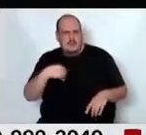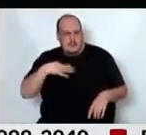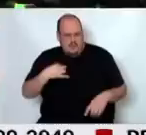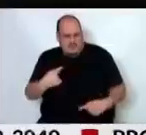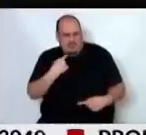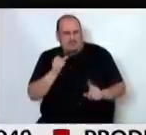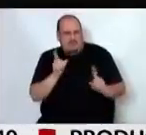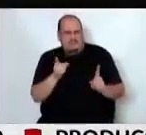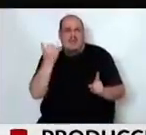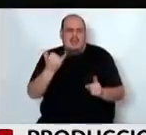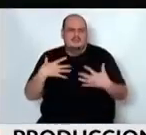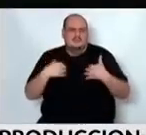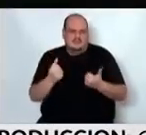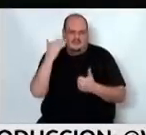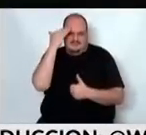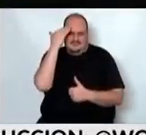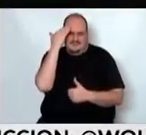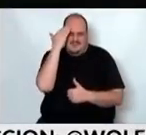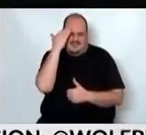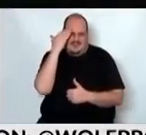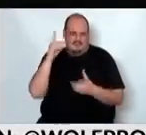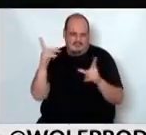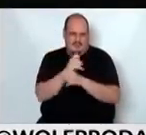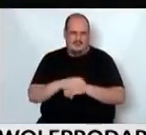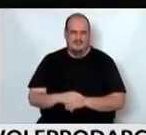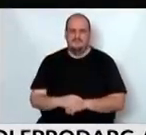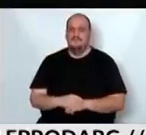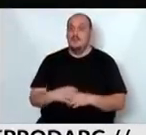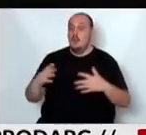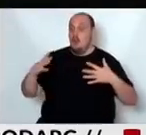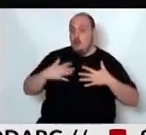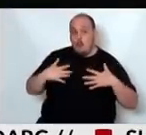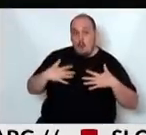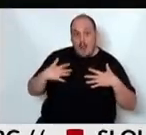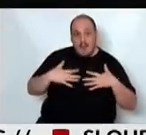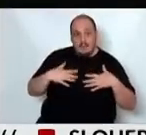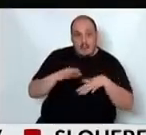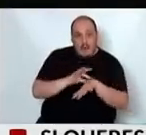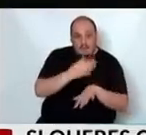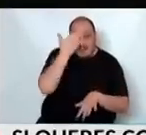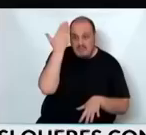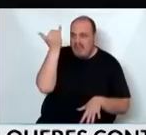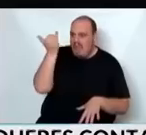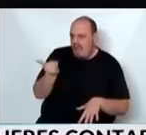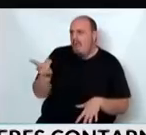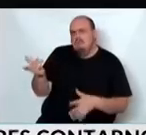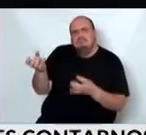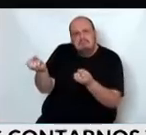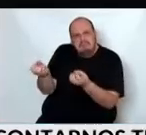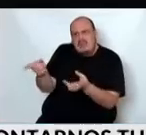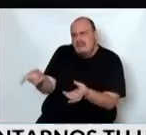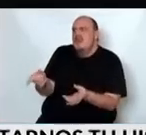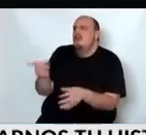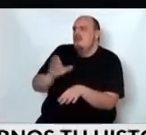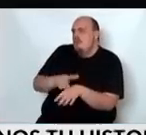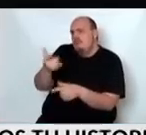enfermedad mental. Una enfermedad física la aceptamos, la tomamos como que es causa de unas consecuencias.